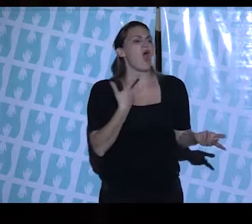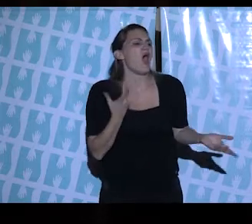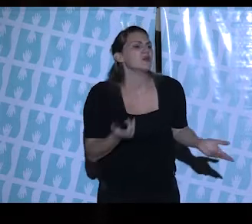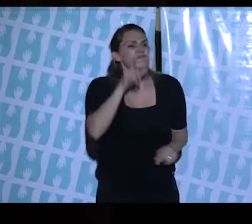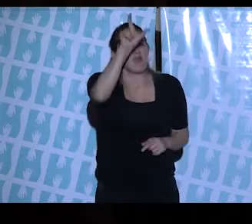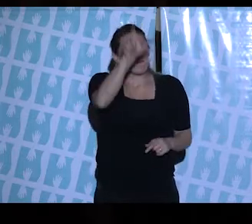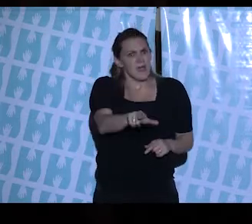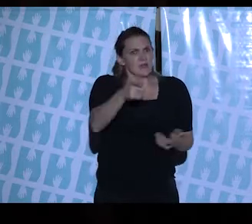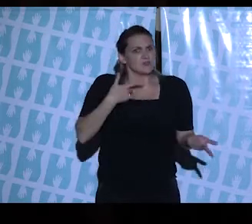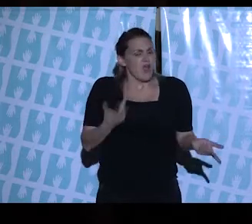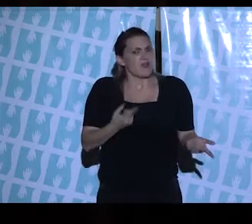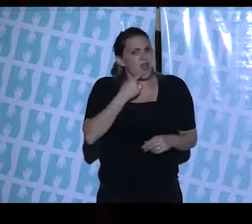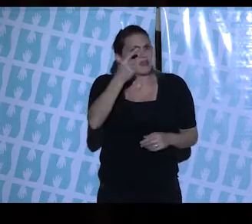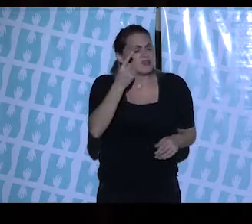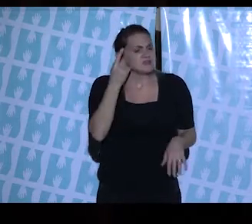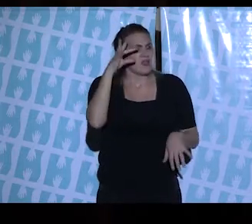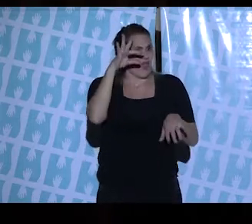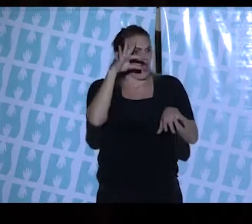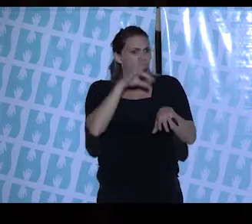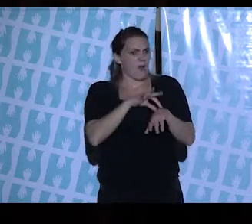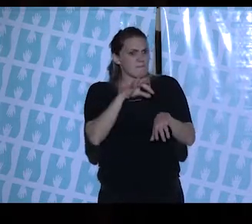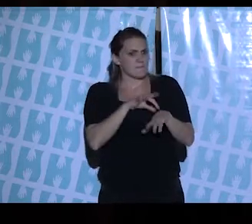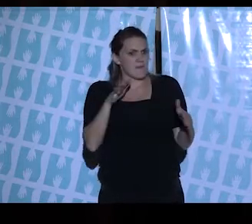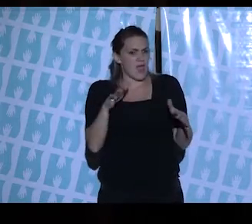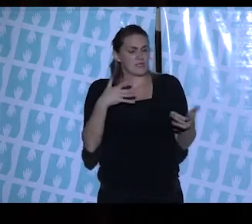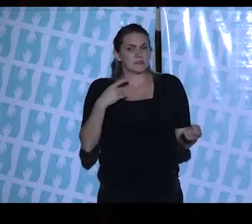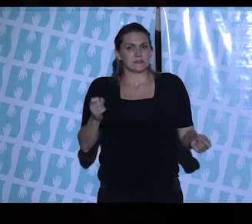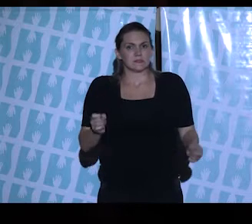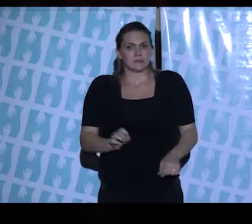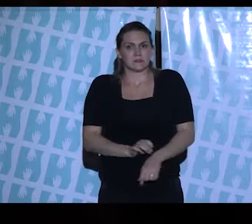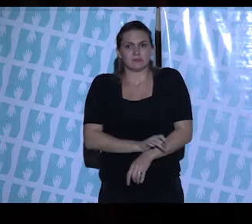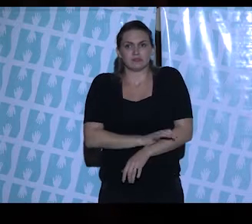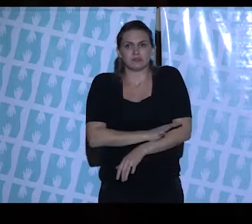diagnóstico de esta enfermedad le corre un escalofrío.